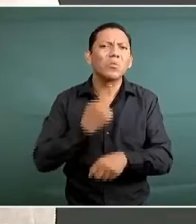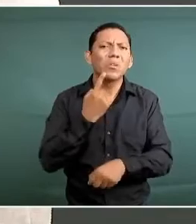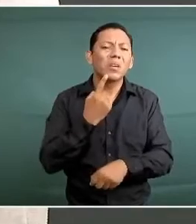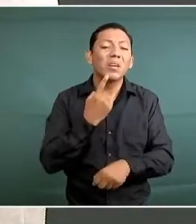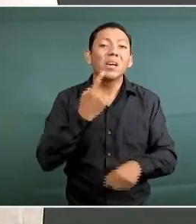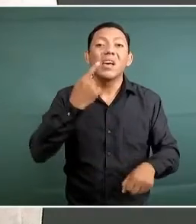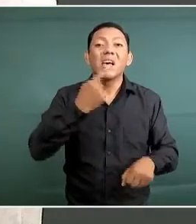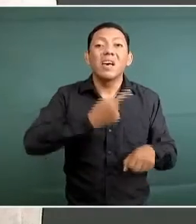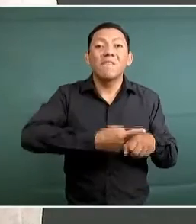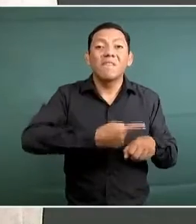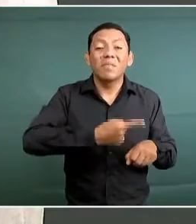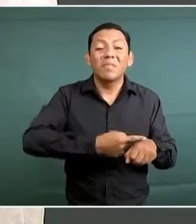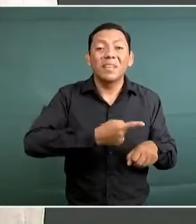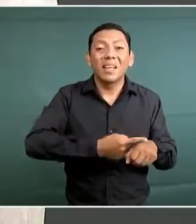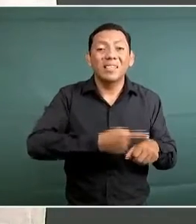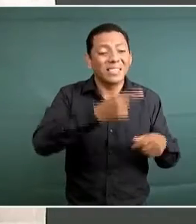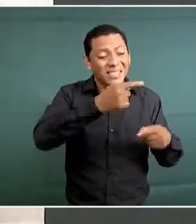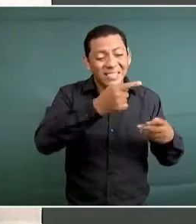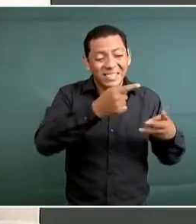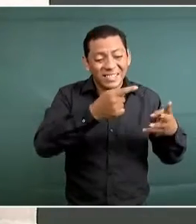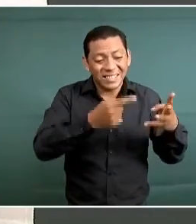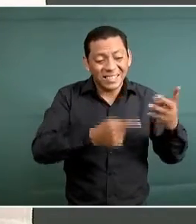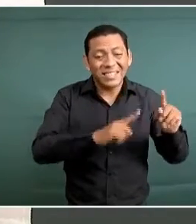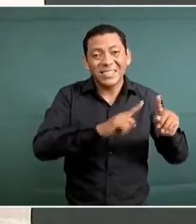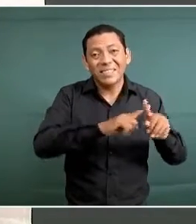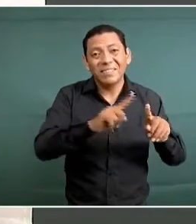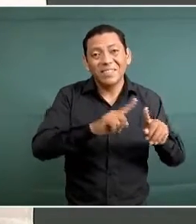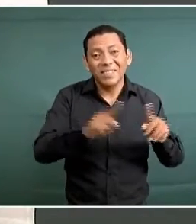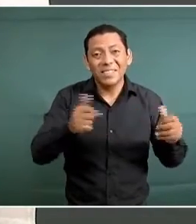crónicas que se padecen,